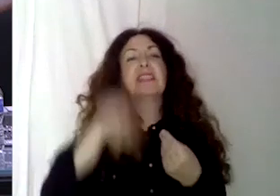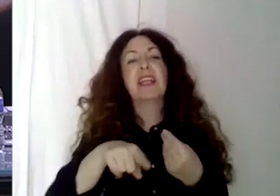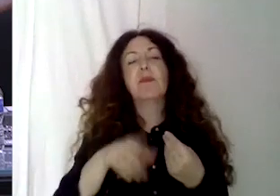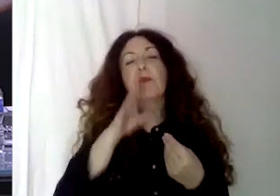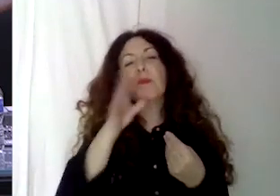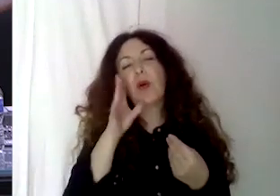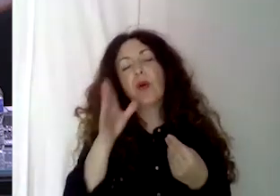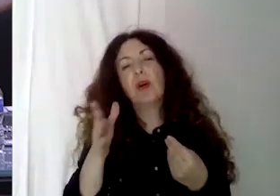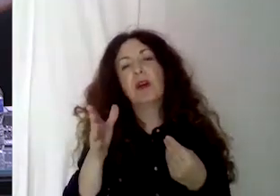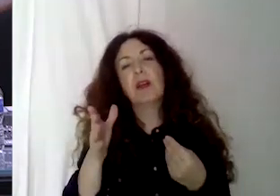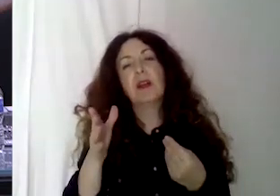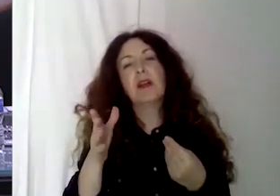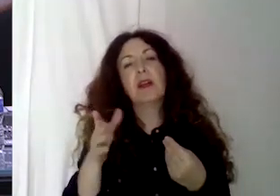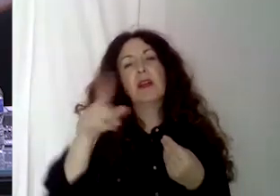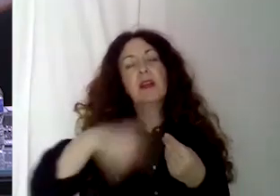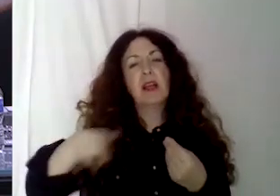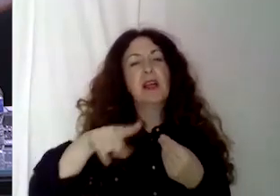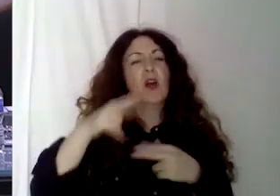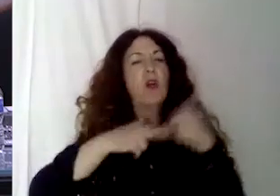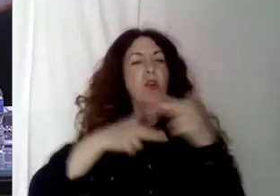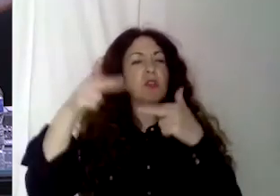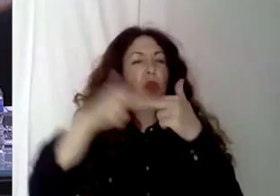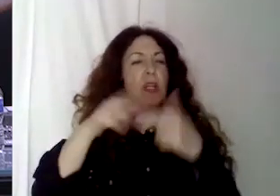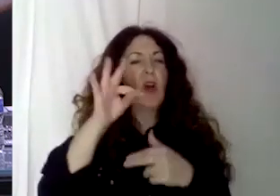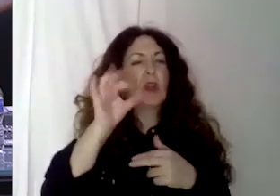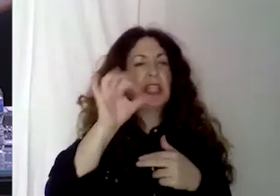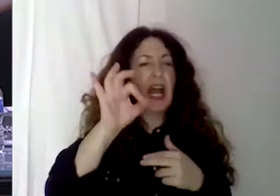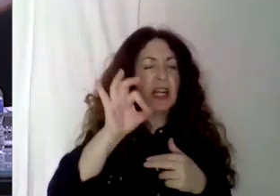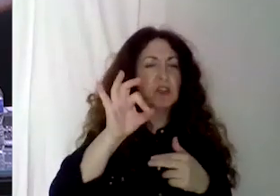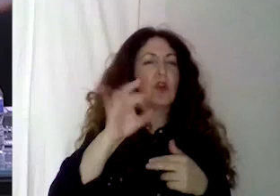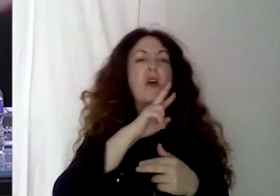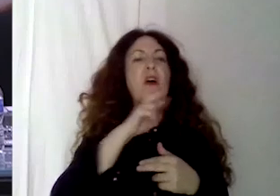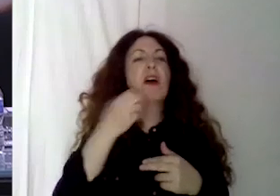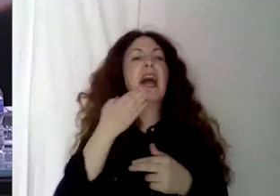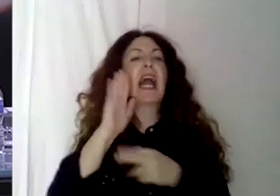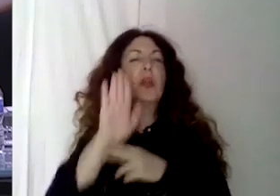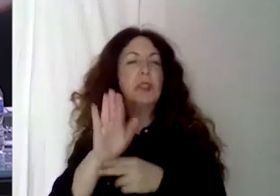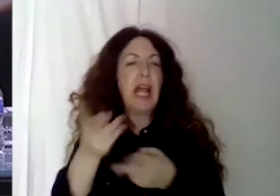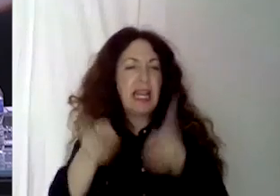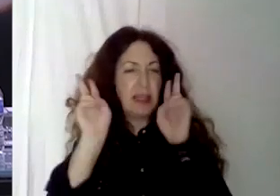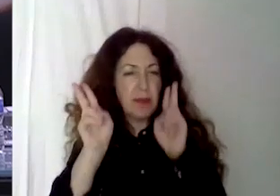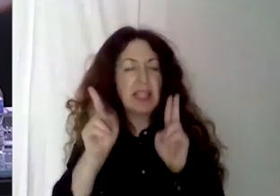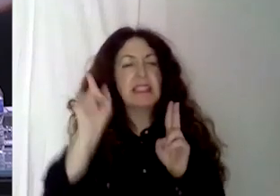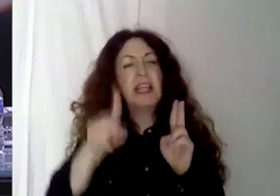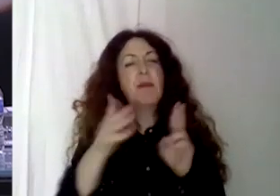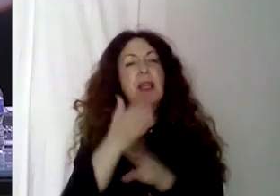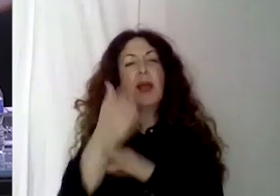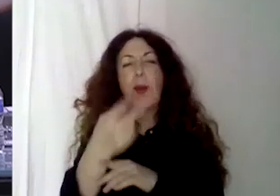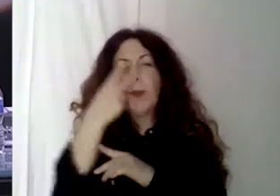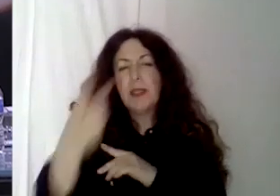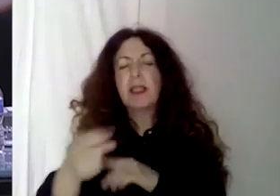han construido el Tasso y la Jerusalén liberada? Sí. ¿A la tatarabuela que fue la mecenas de